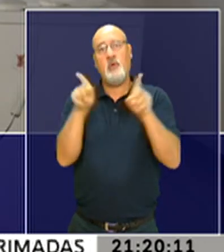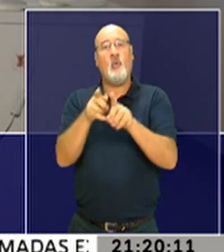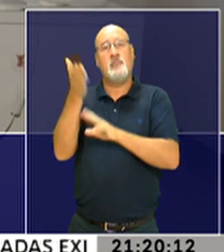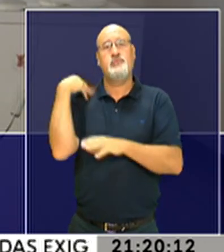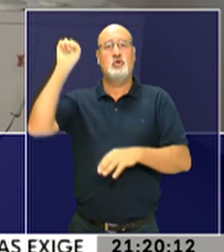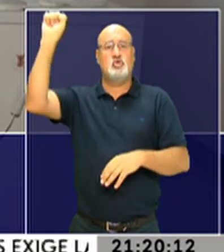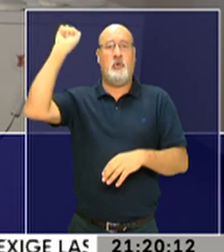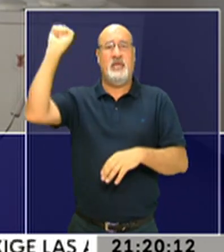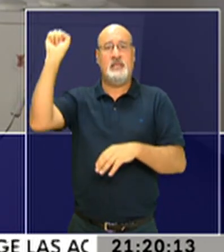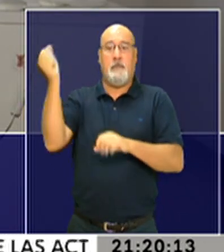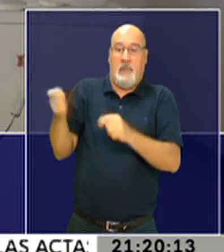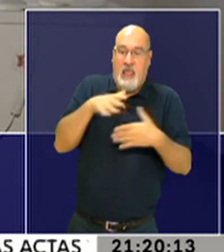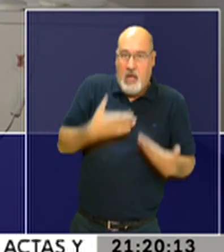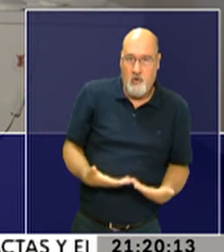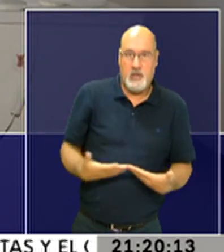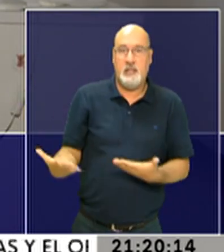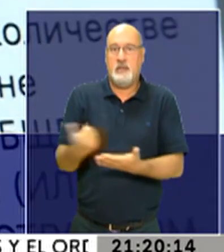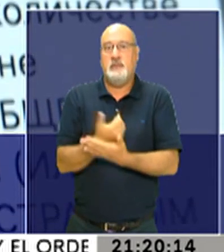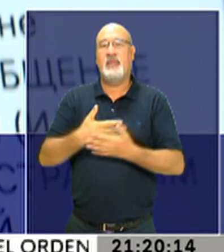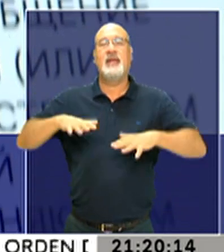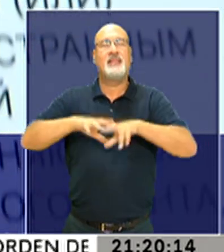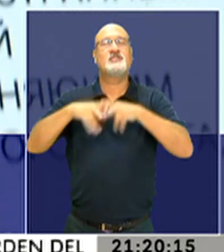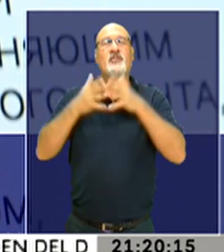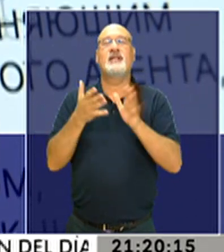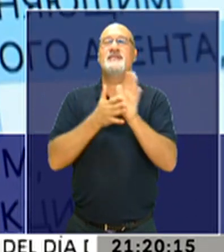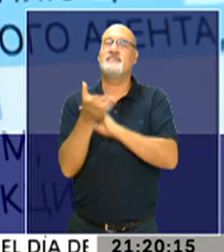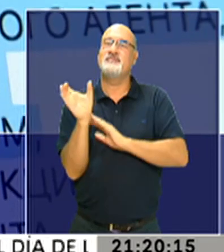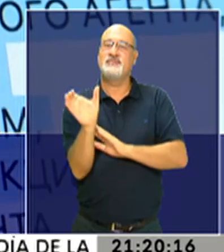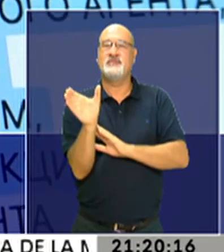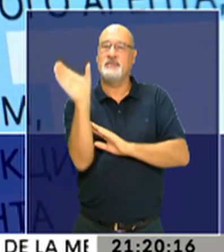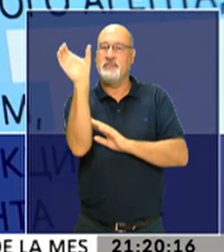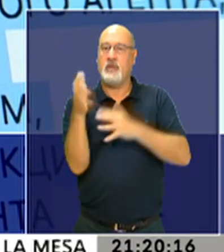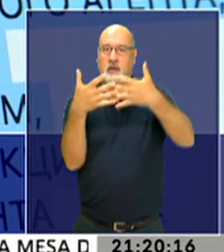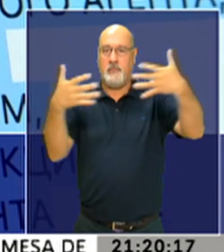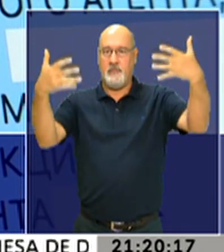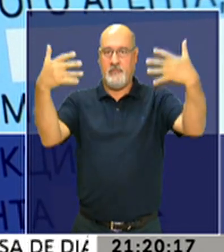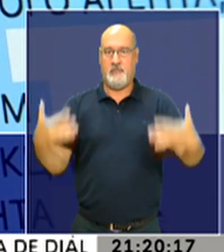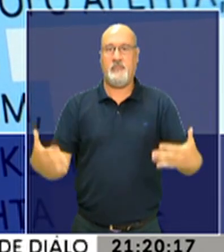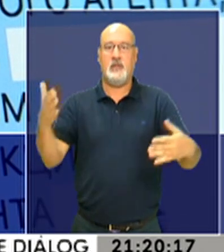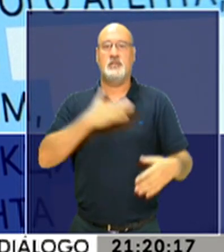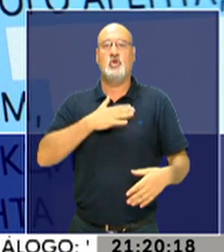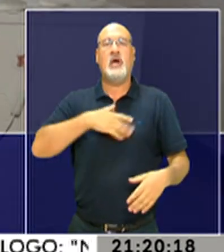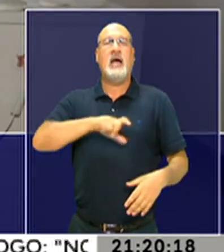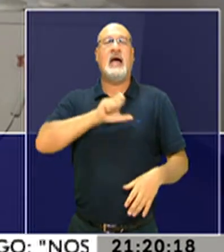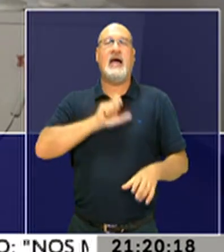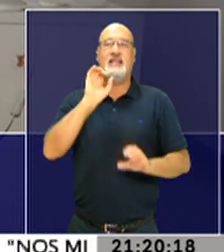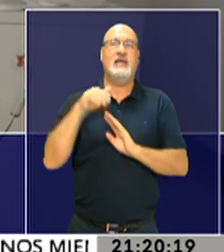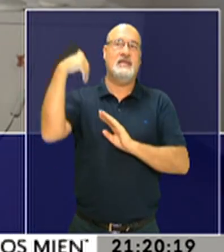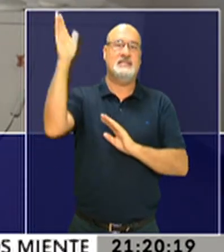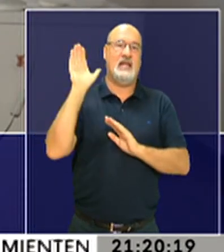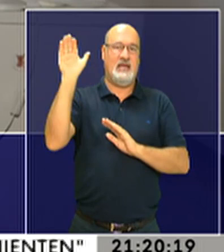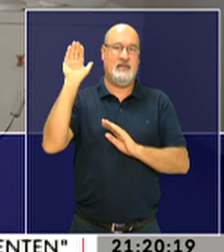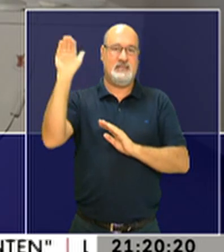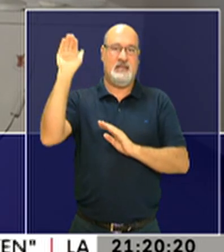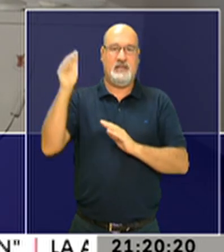una escena en cada mensaje de mis redes sociales tengo que poner una inscripción gigante diciendo que soy a gente extranjera incluso si es una felicitación